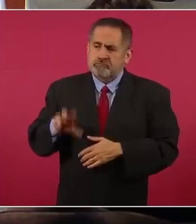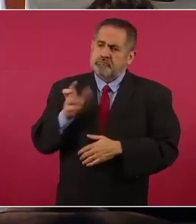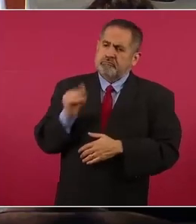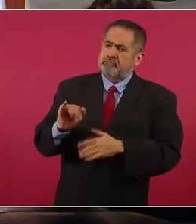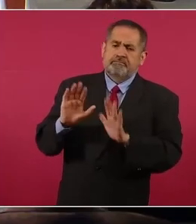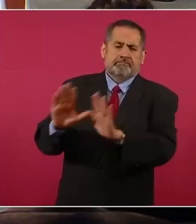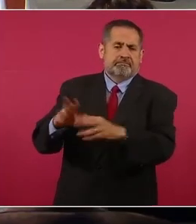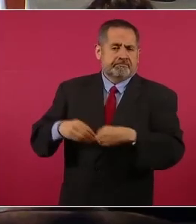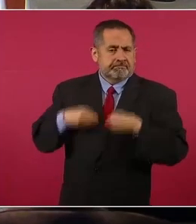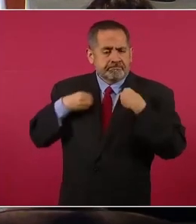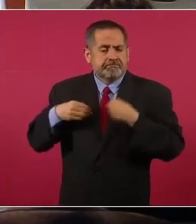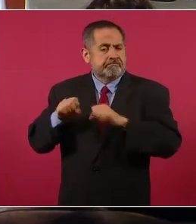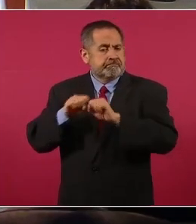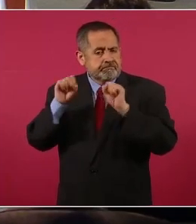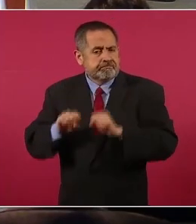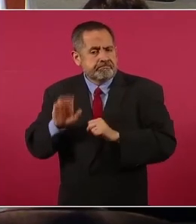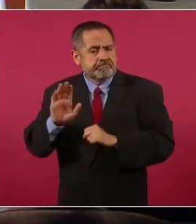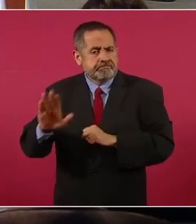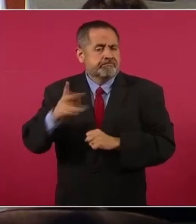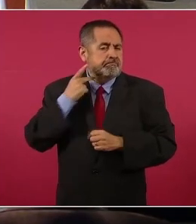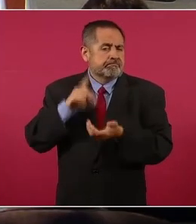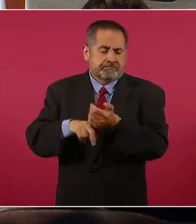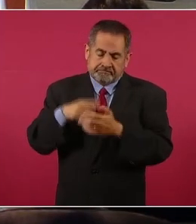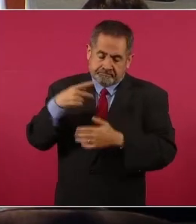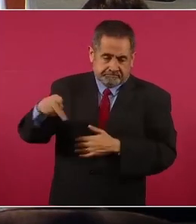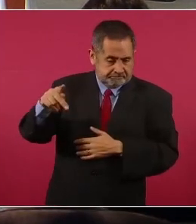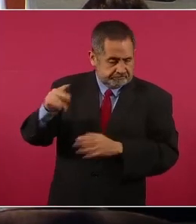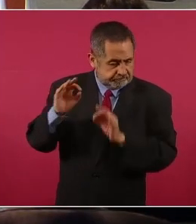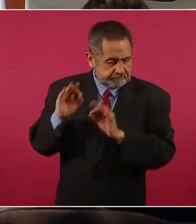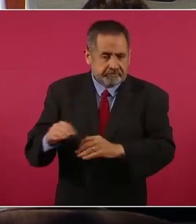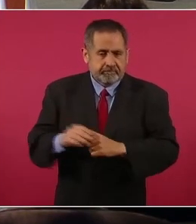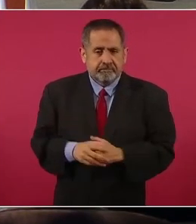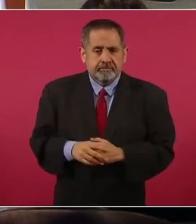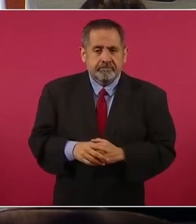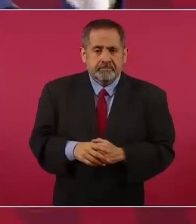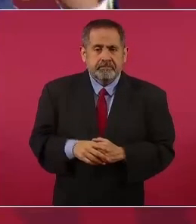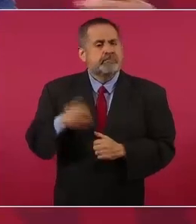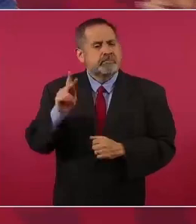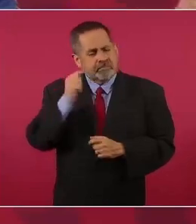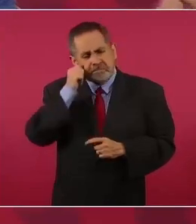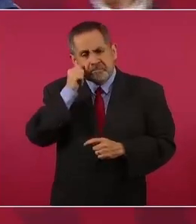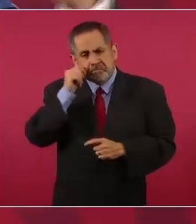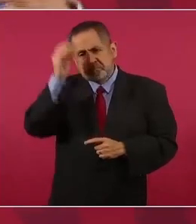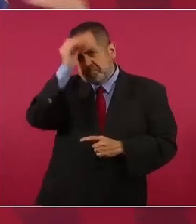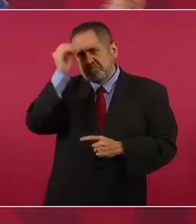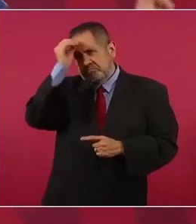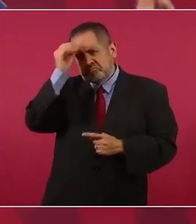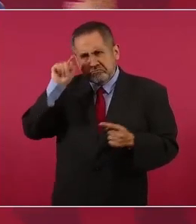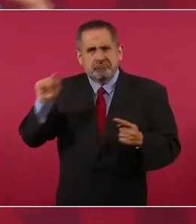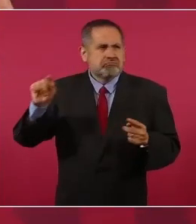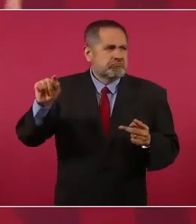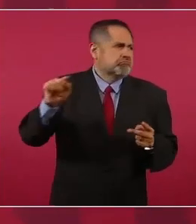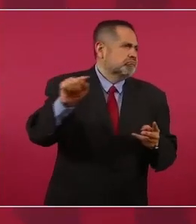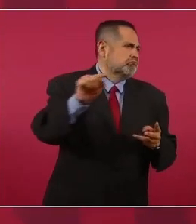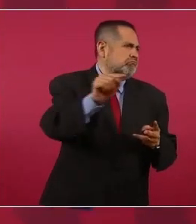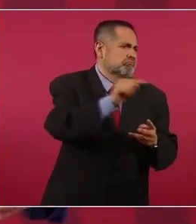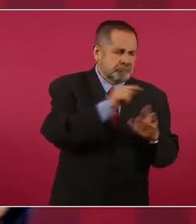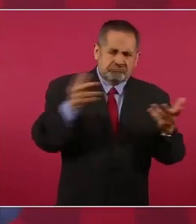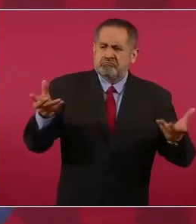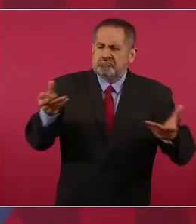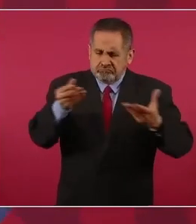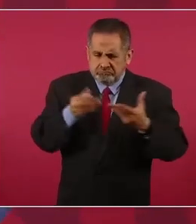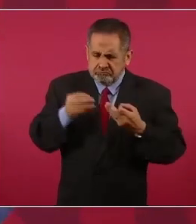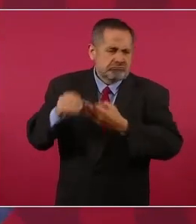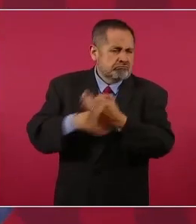como sistema político, pero que se tome en cuenta la opinión